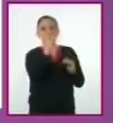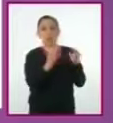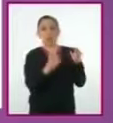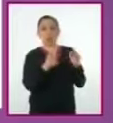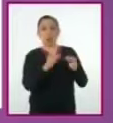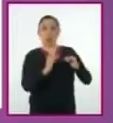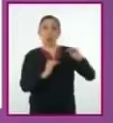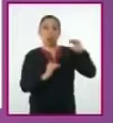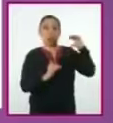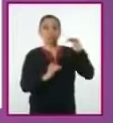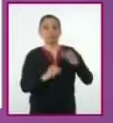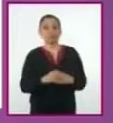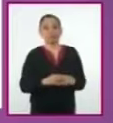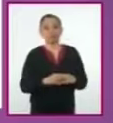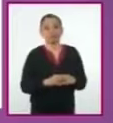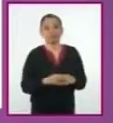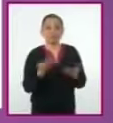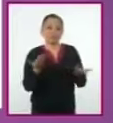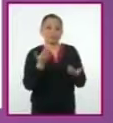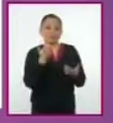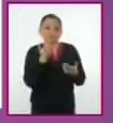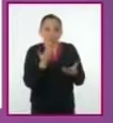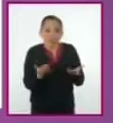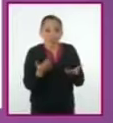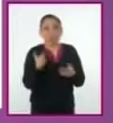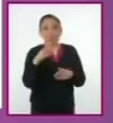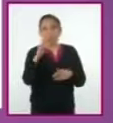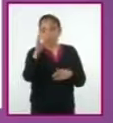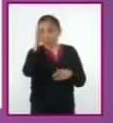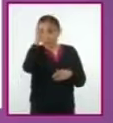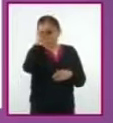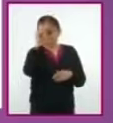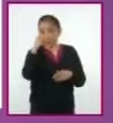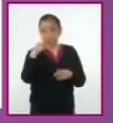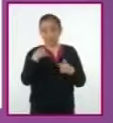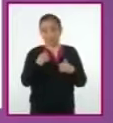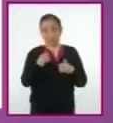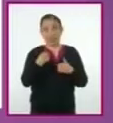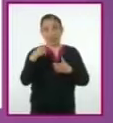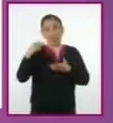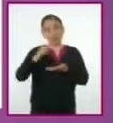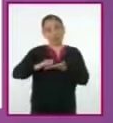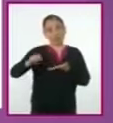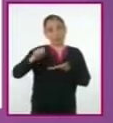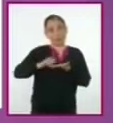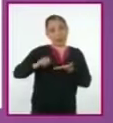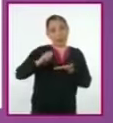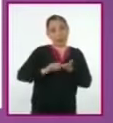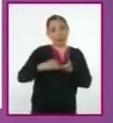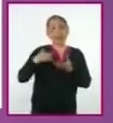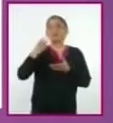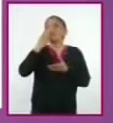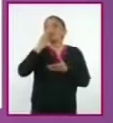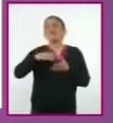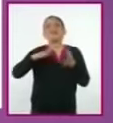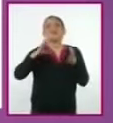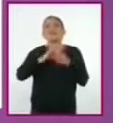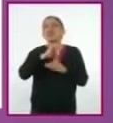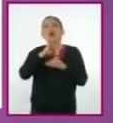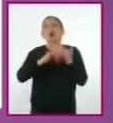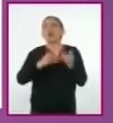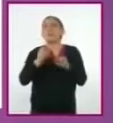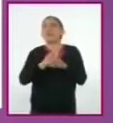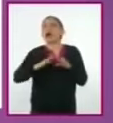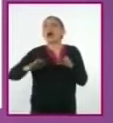yo. Bueno, recuérdese de escribirme y contarme todo lo